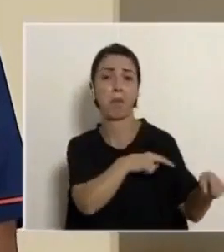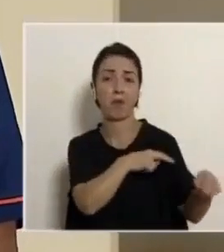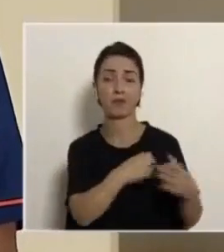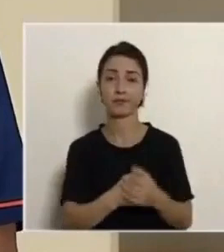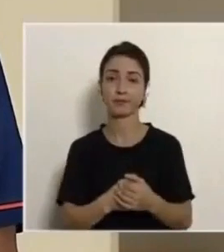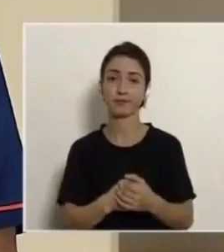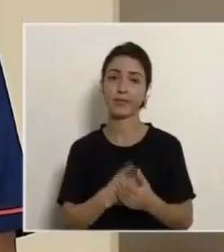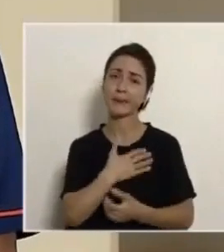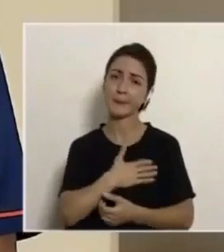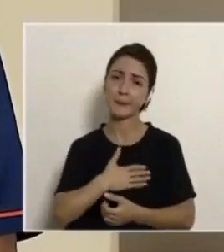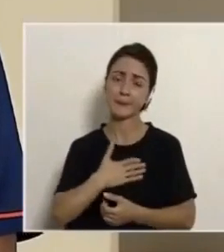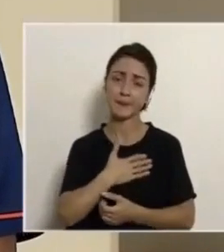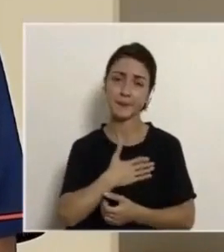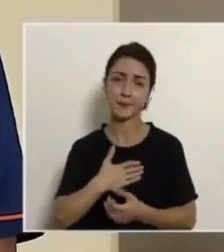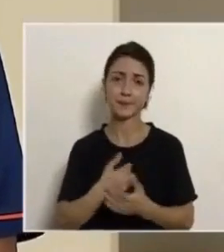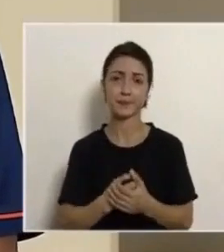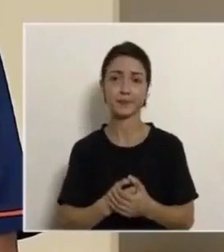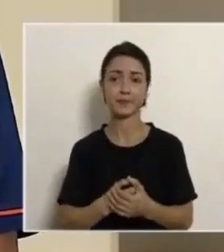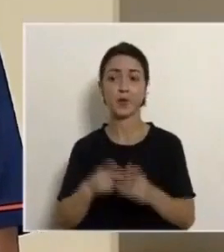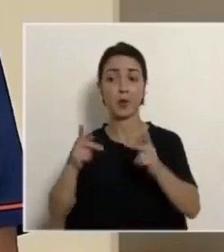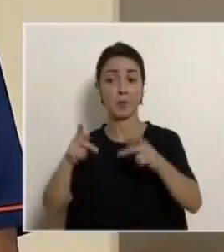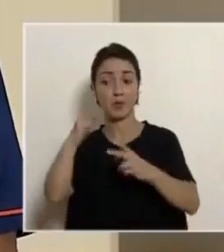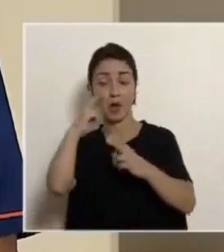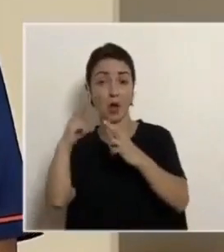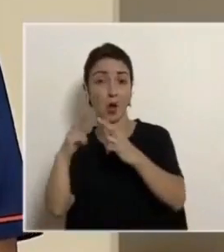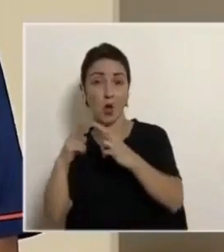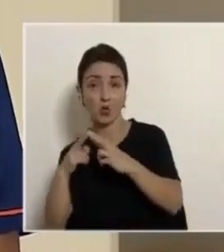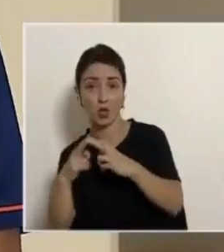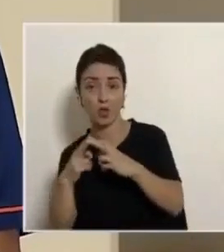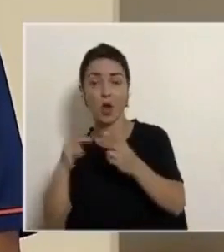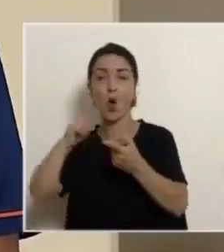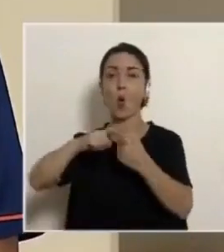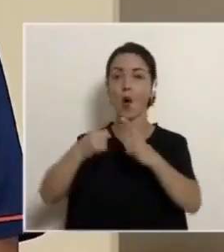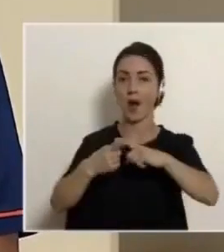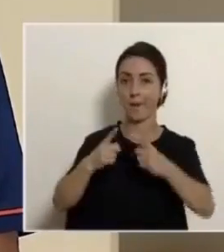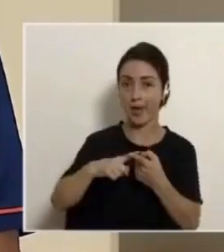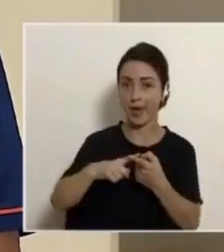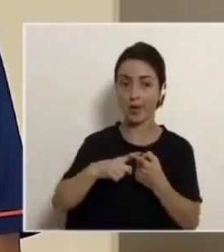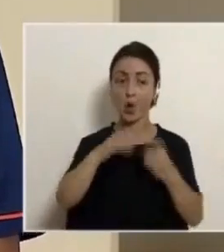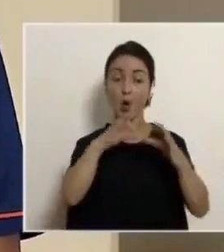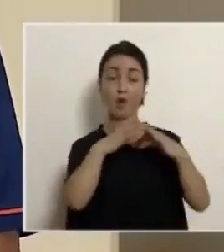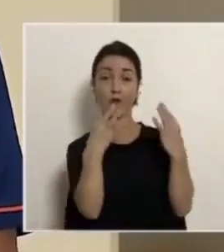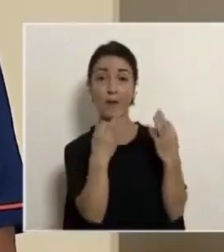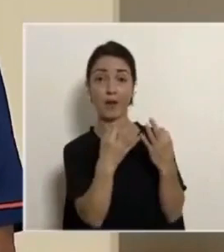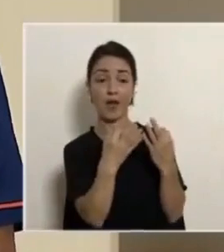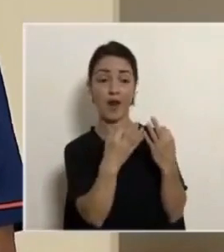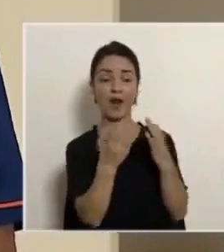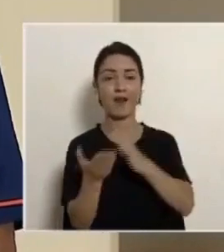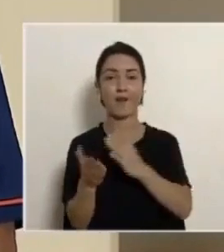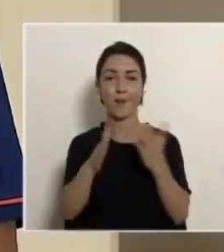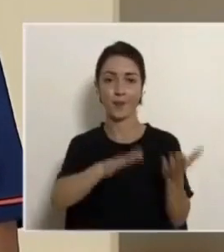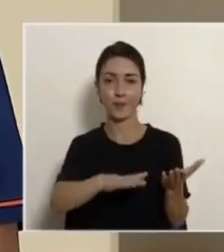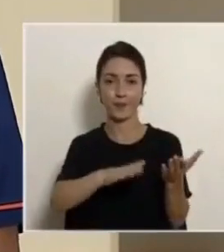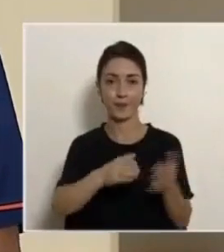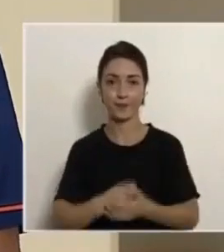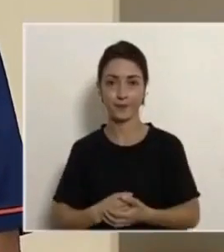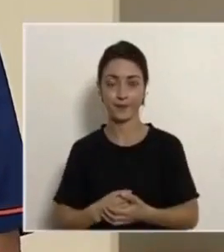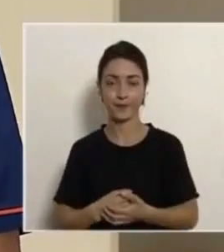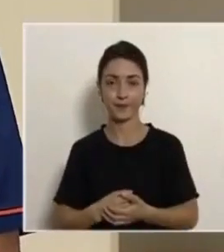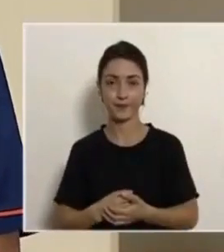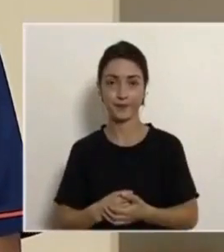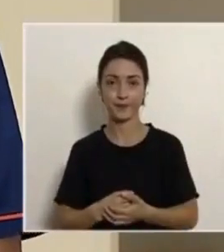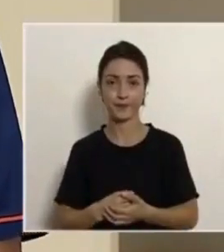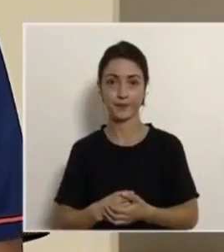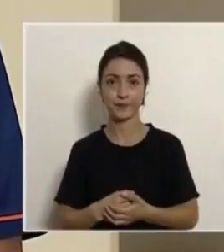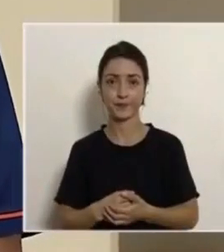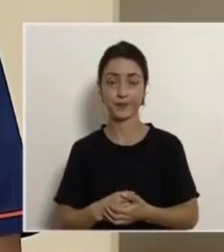lamentablemente va a terminar siendo un conocido, un amigo o un familiar el que fallezca. Y que además